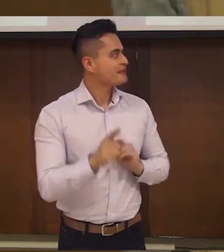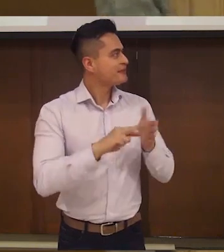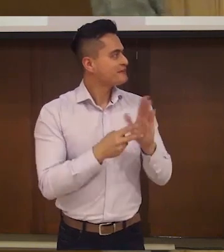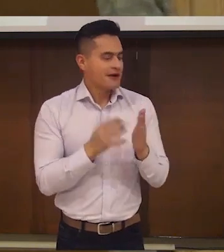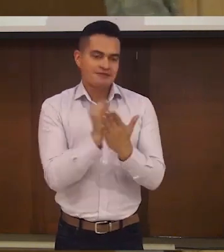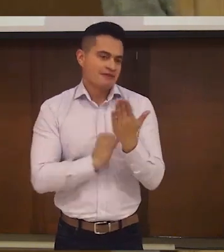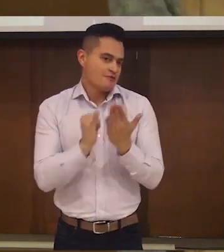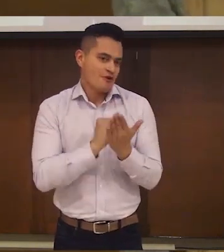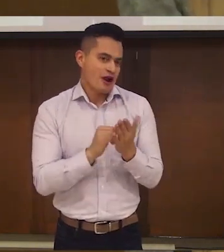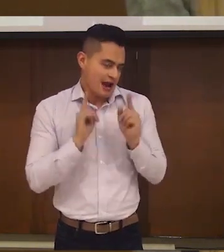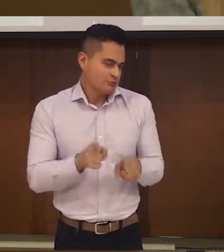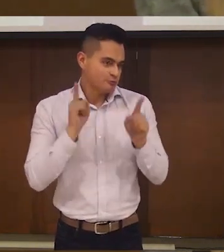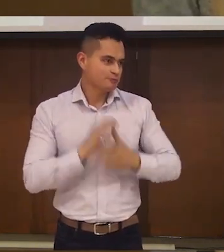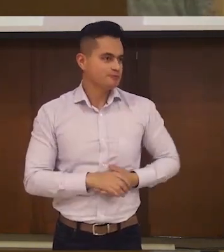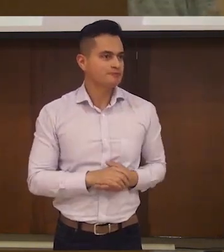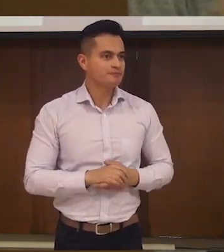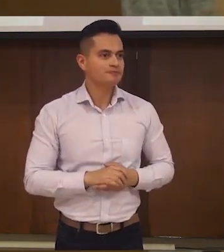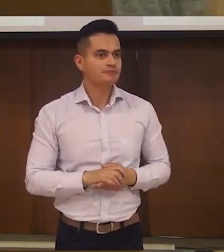Así que allí va la cosa.